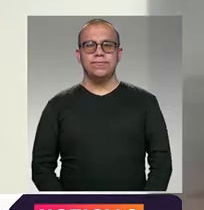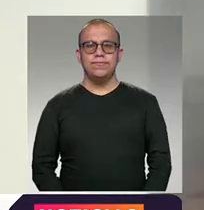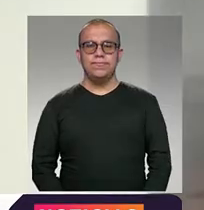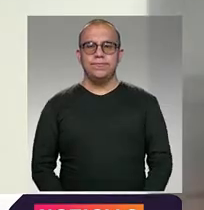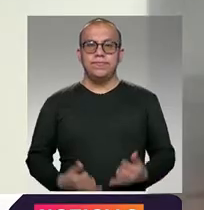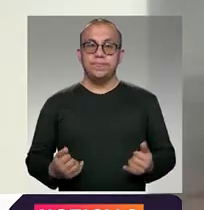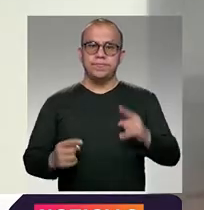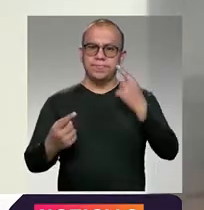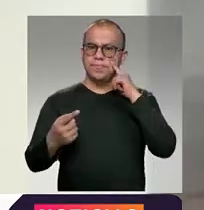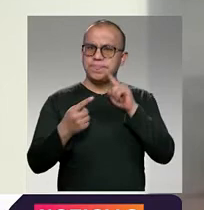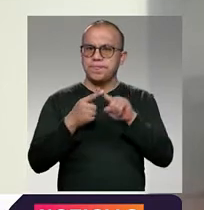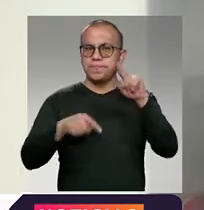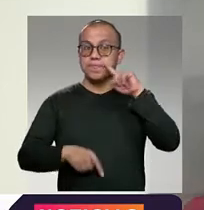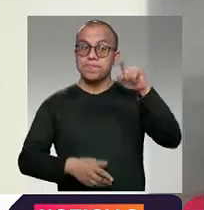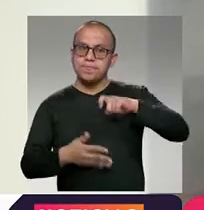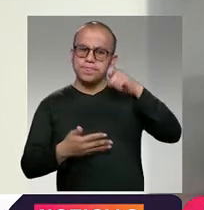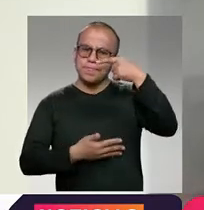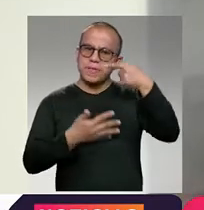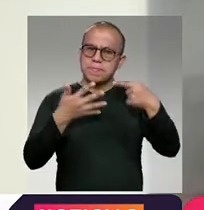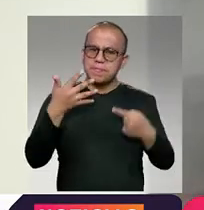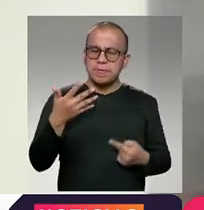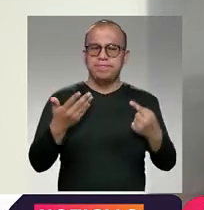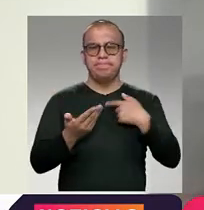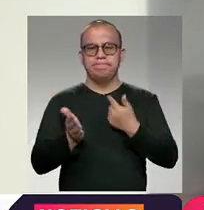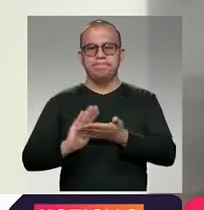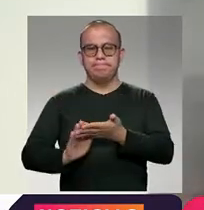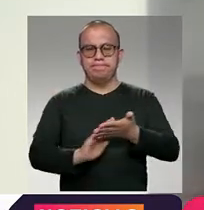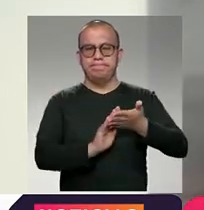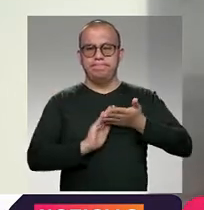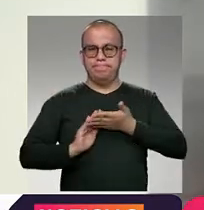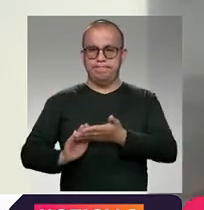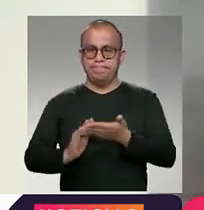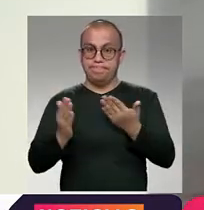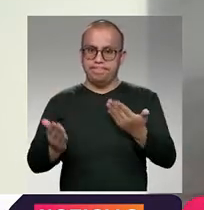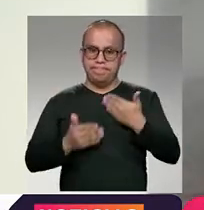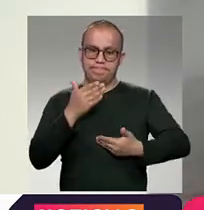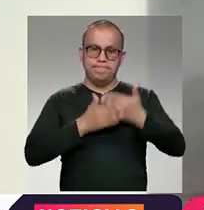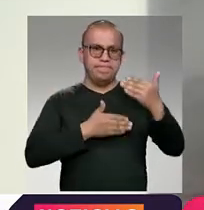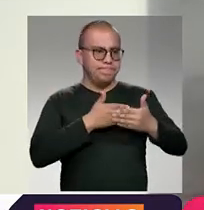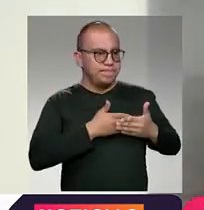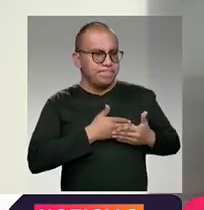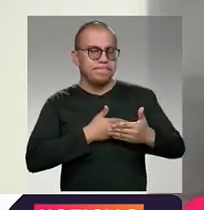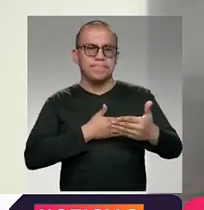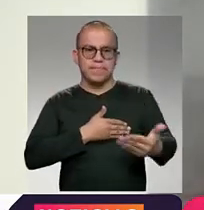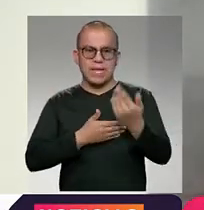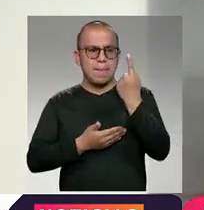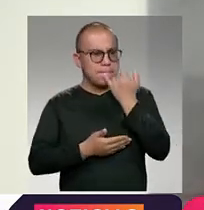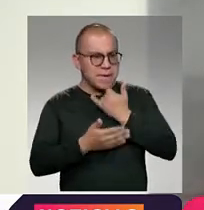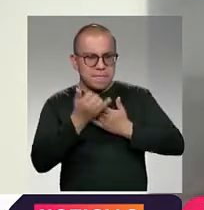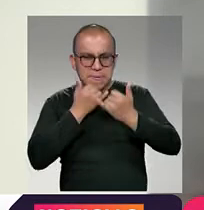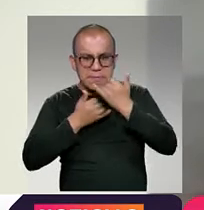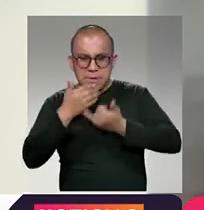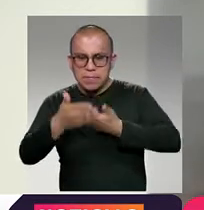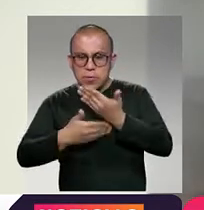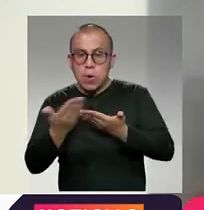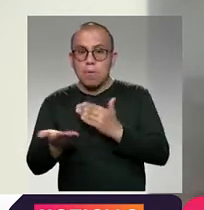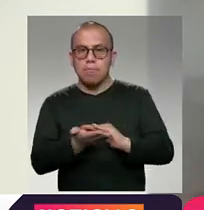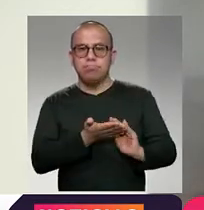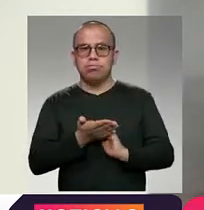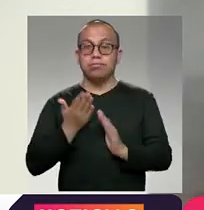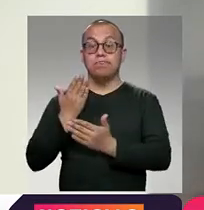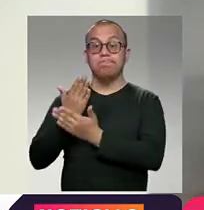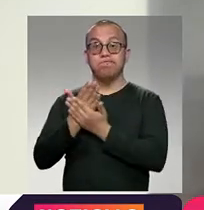estamos atendiendo las necesidades de mantenimiento, básicamente a partir del inventario de fallas que tiene el Instituto de Desarrollo Urbano, que